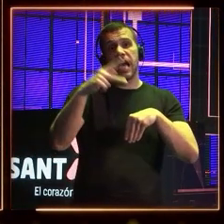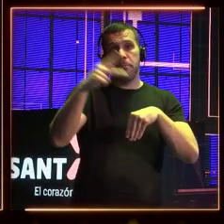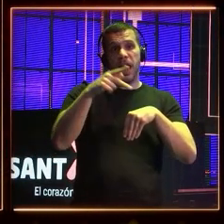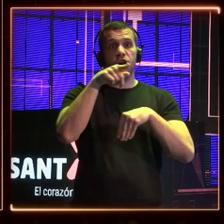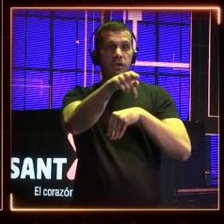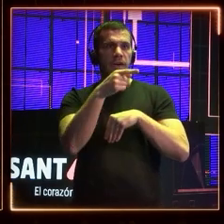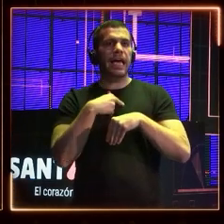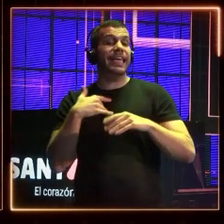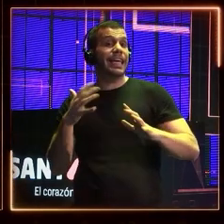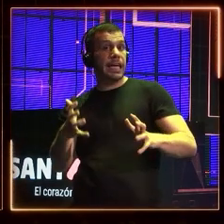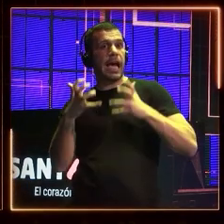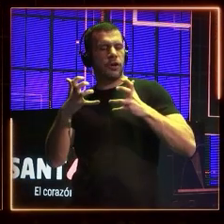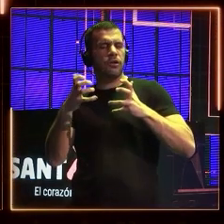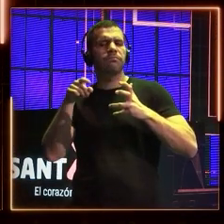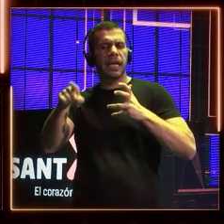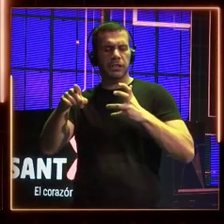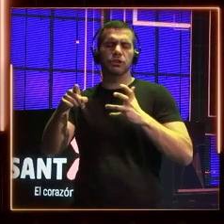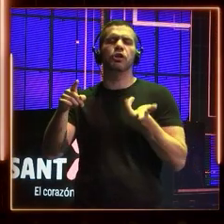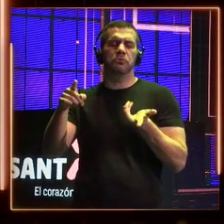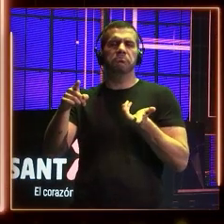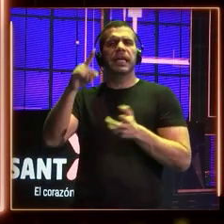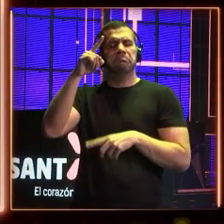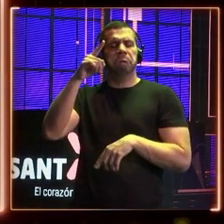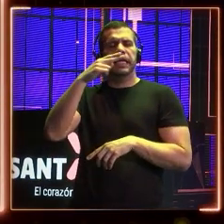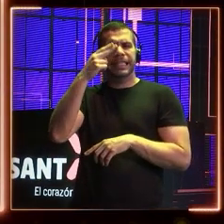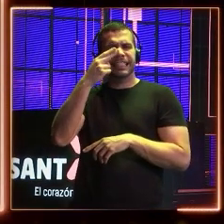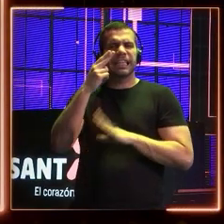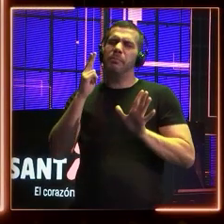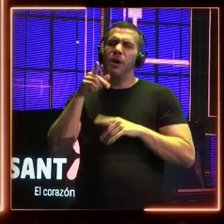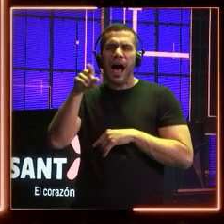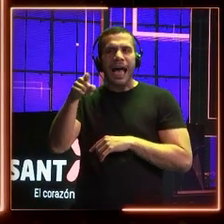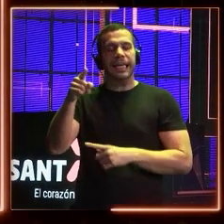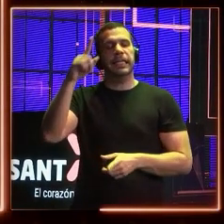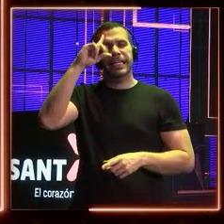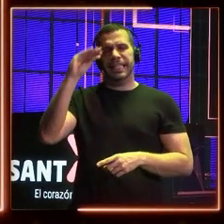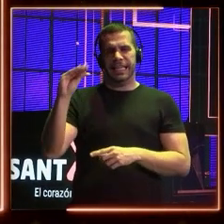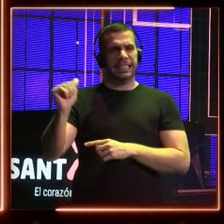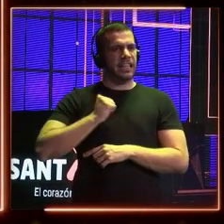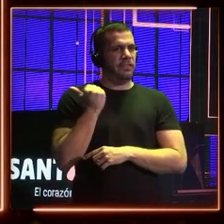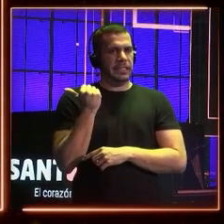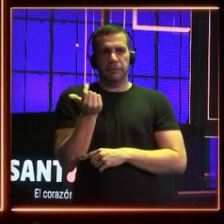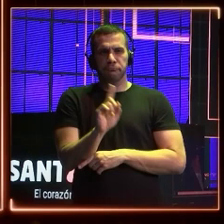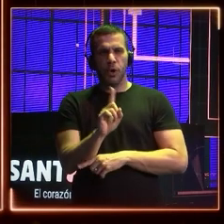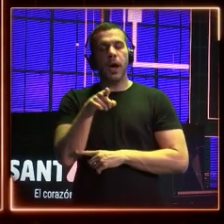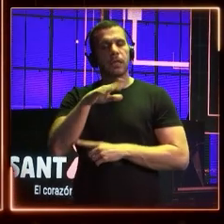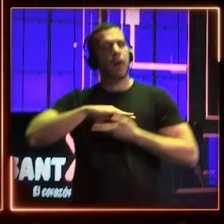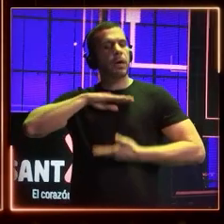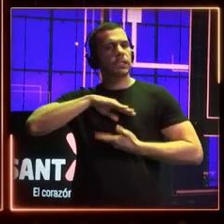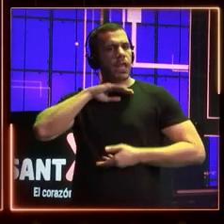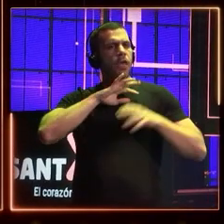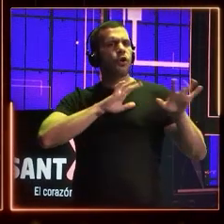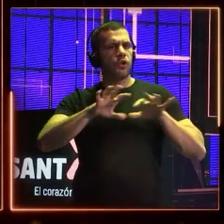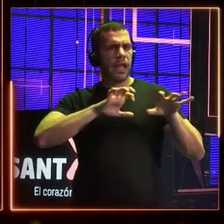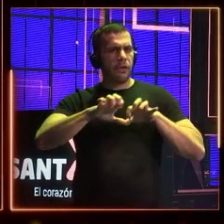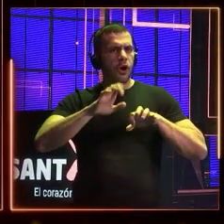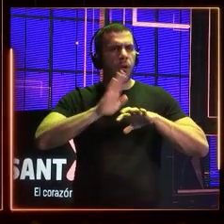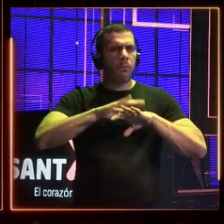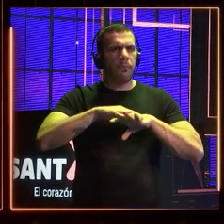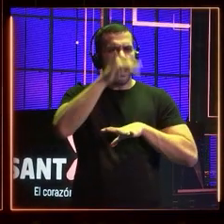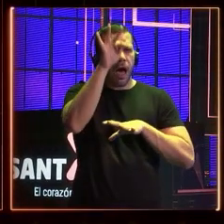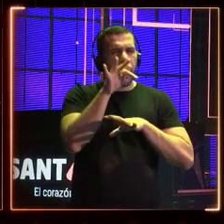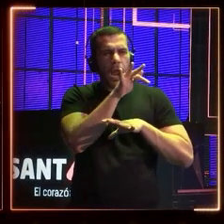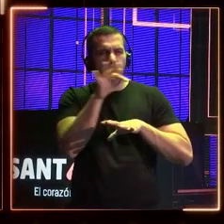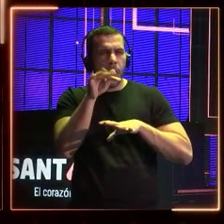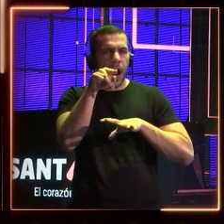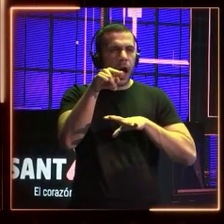hito Interesante pero en realidad ahí no había Inteligencia artificial lo que había era una cierta capacidad del ordenador de predecir y de calcular